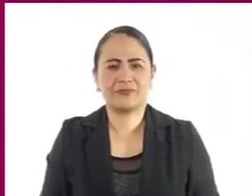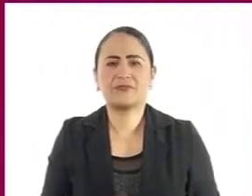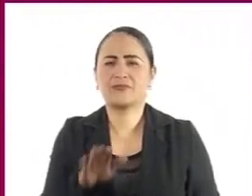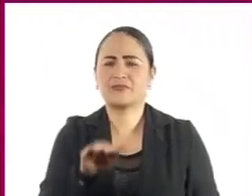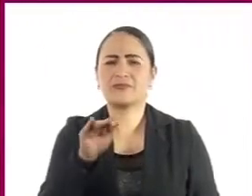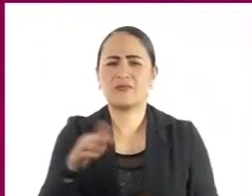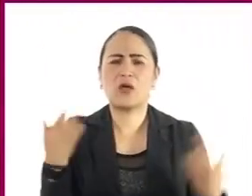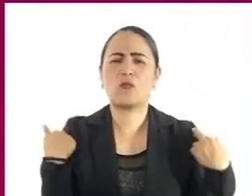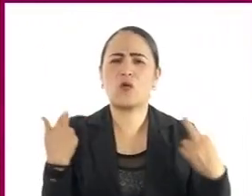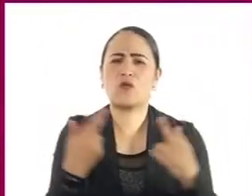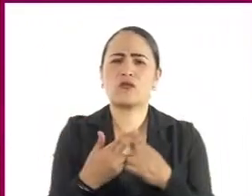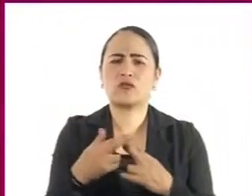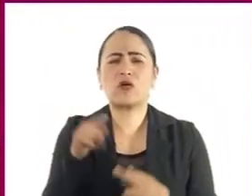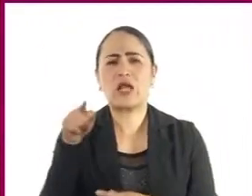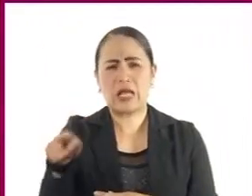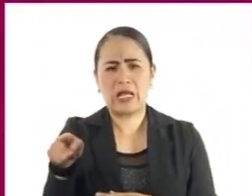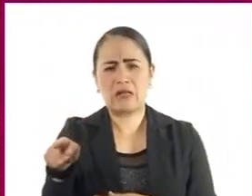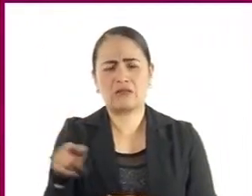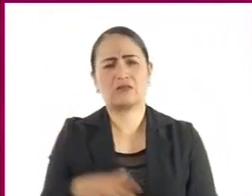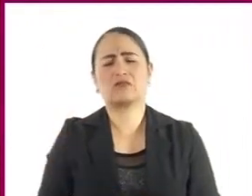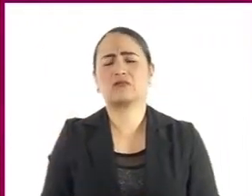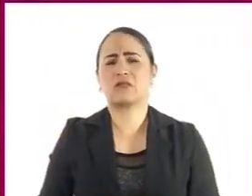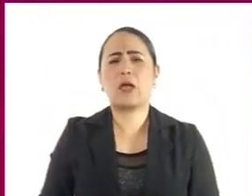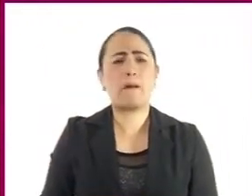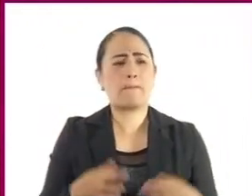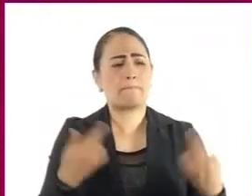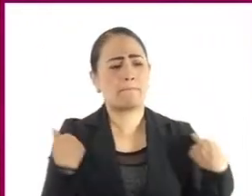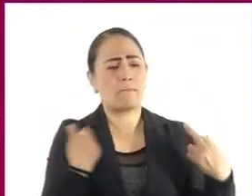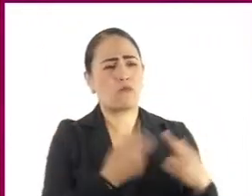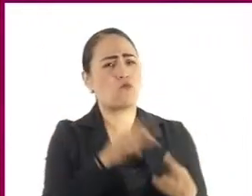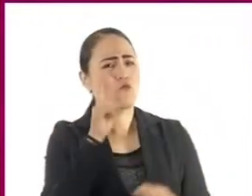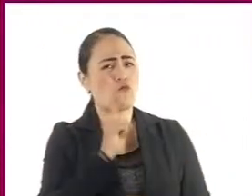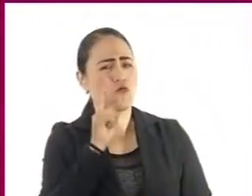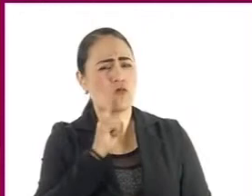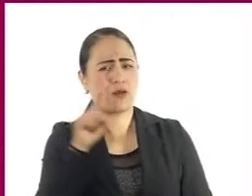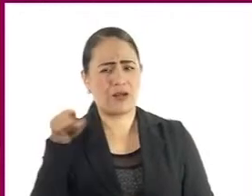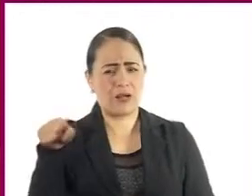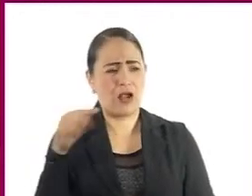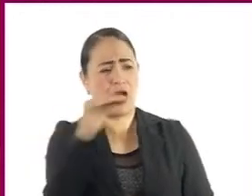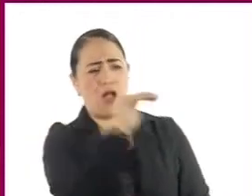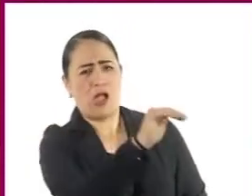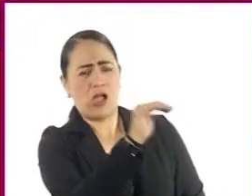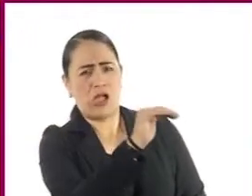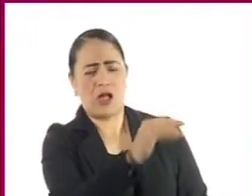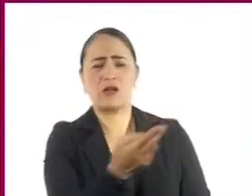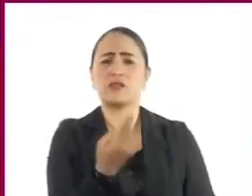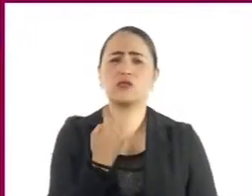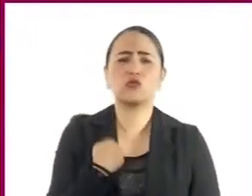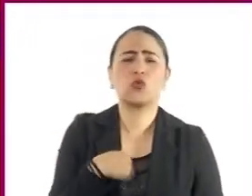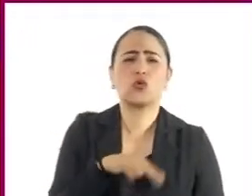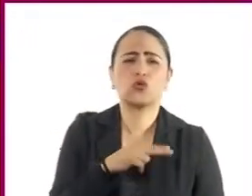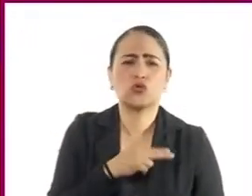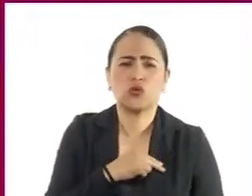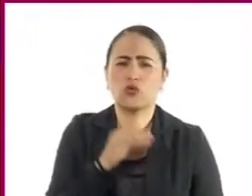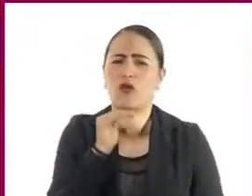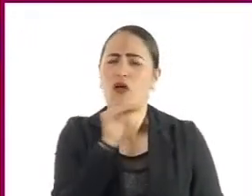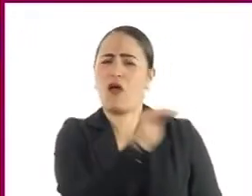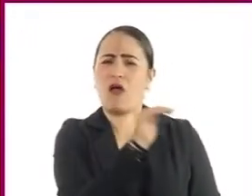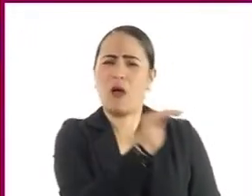Profesor, si él recurrió a su maestra de ciencias para resolver su duda, ¿de qué tipo de fuentes de información estamos